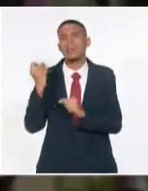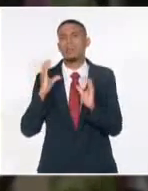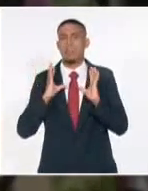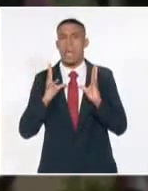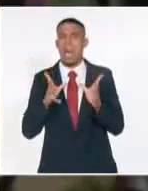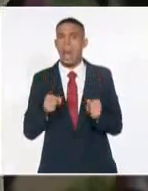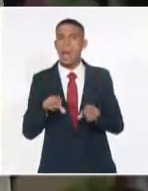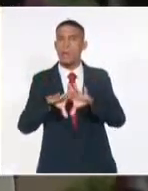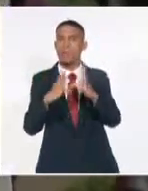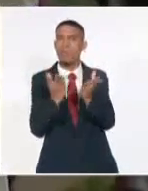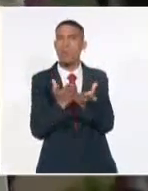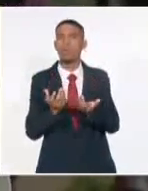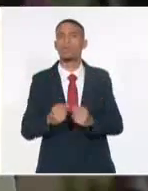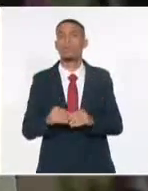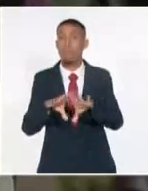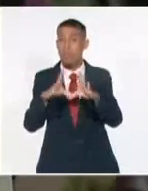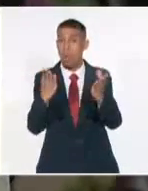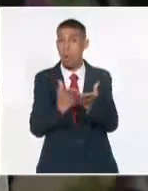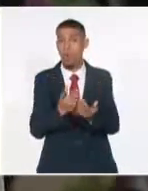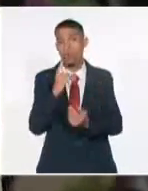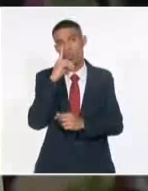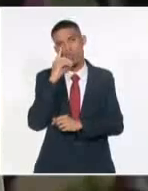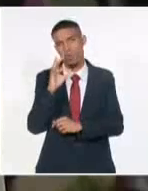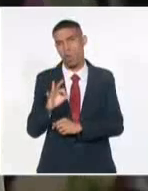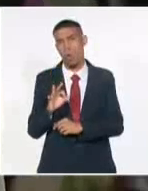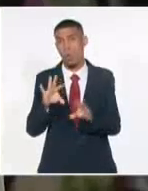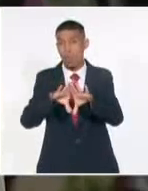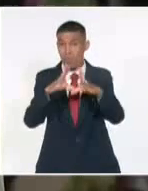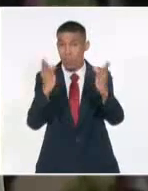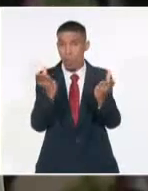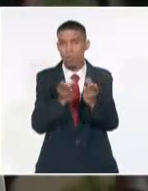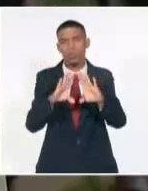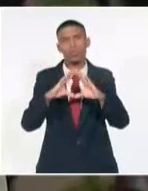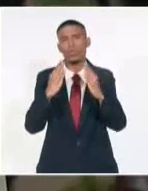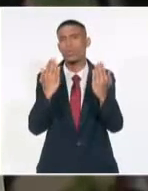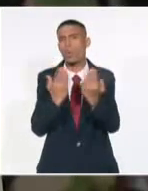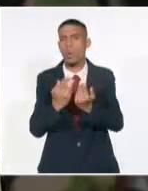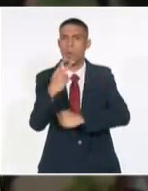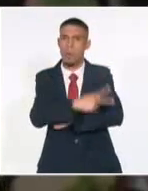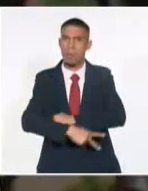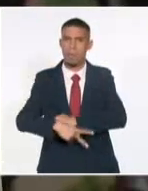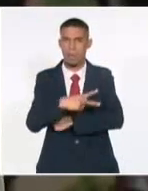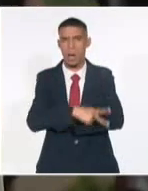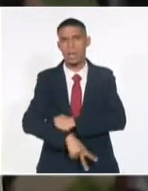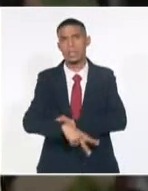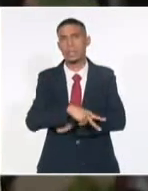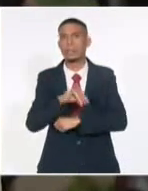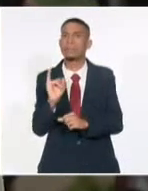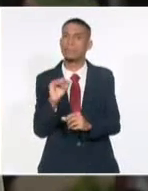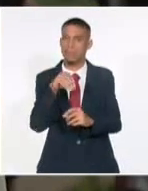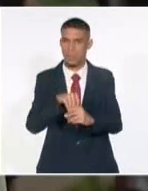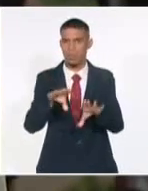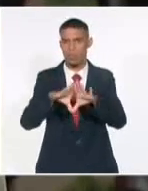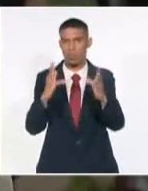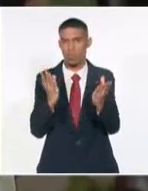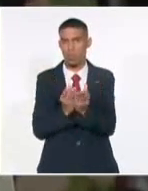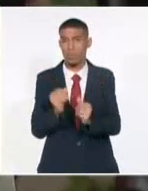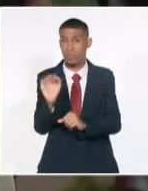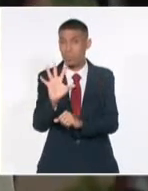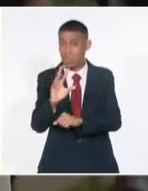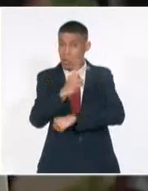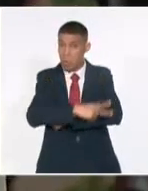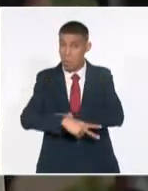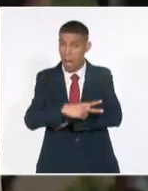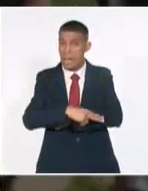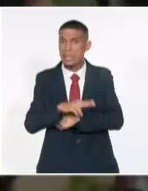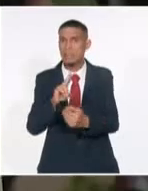el mundo es la mayoría, somos la mayoría que estamos haciendo resistencia a estos 5. Y recuerdo, disculpe, solo